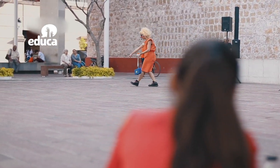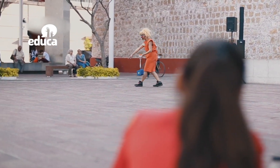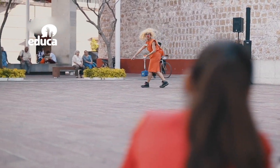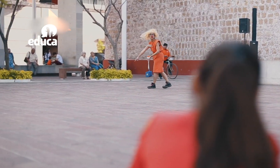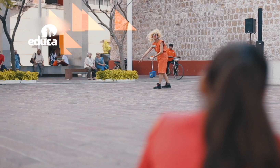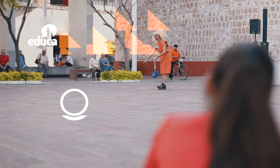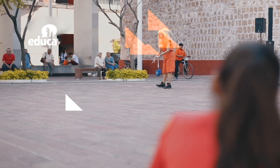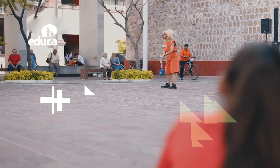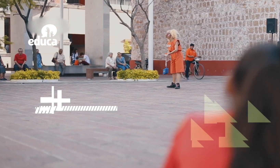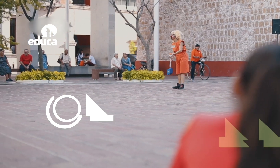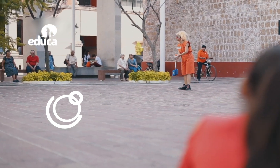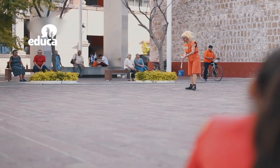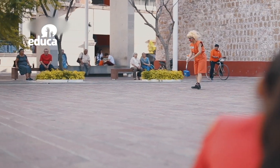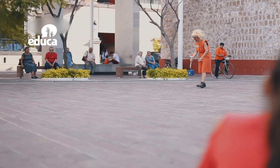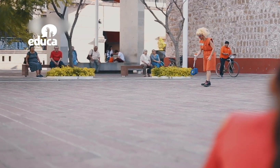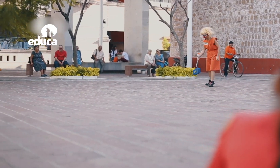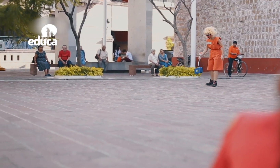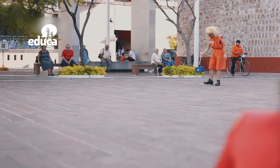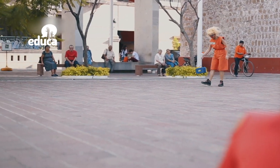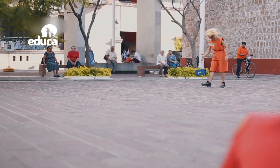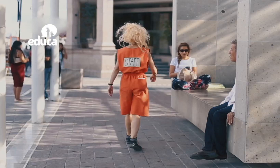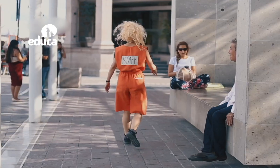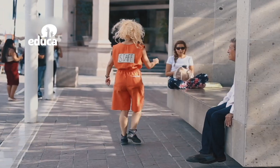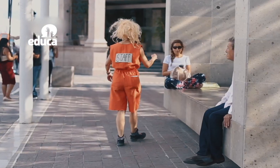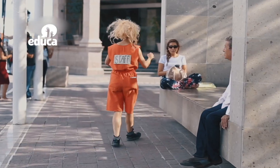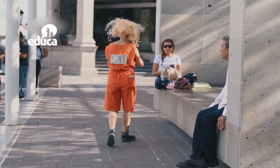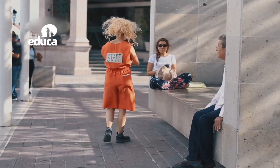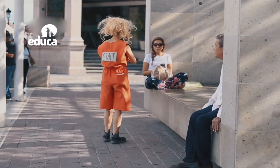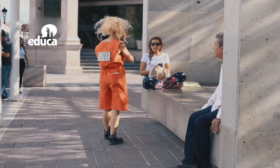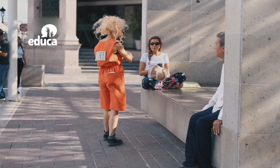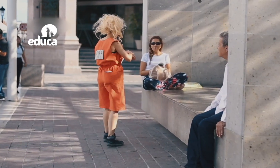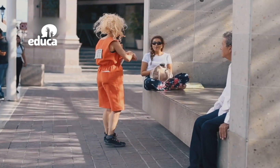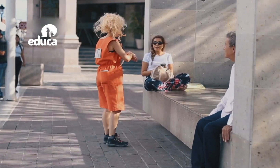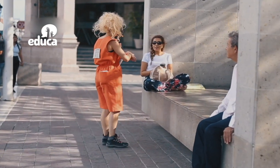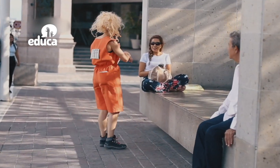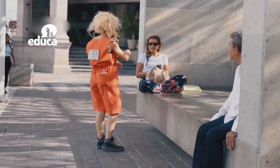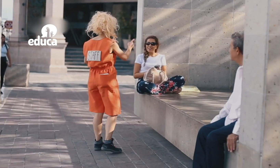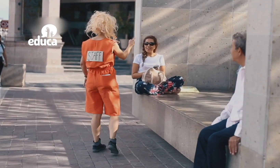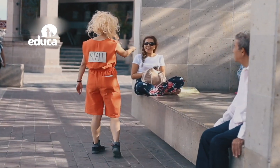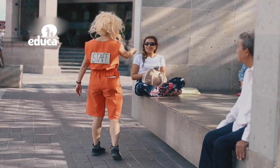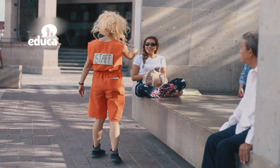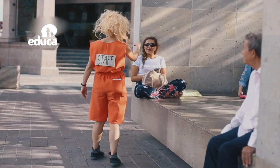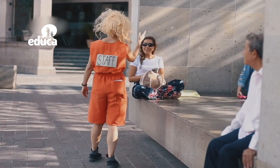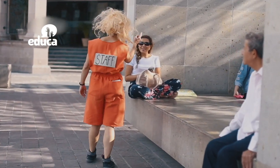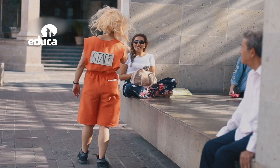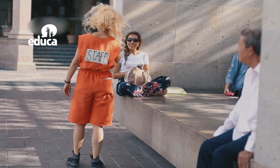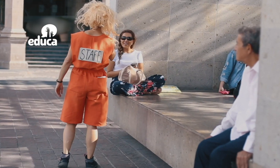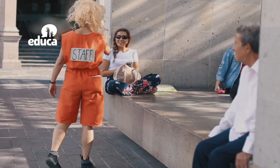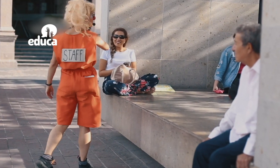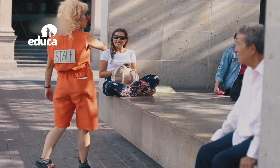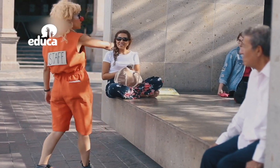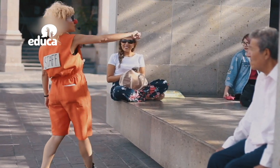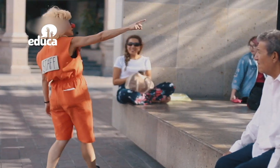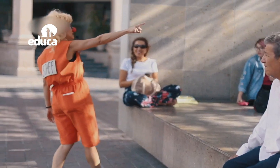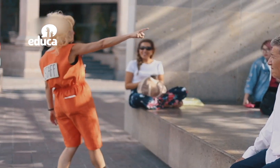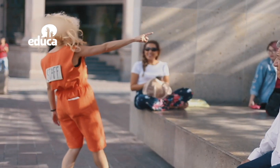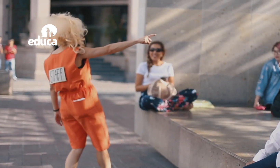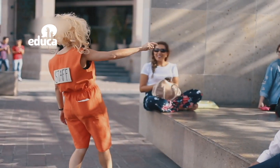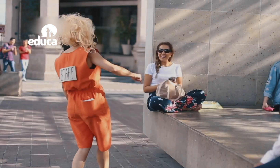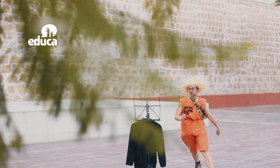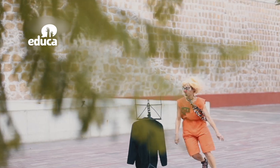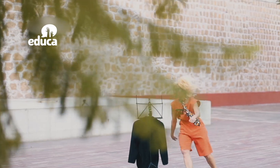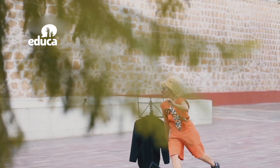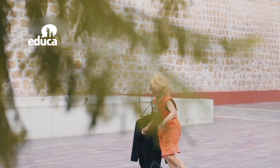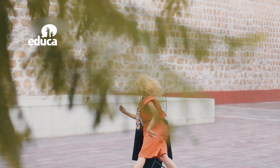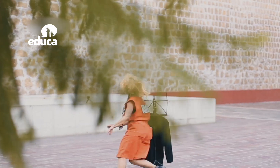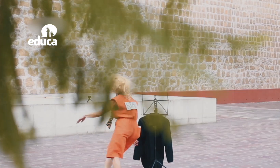de muro y va directamente a entablar una especie de diálogo con el público. Este muro a veces aparece y